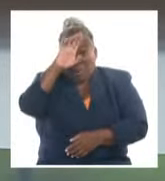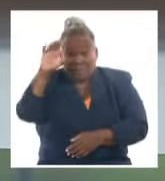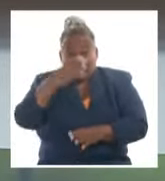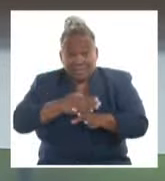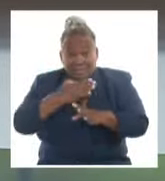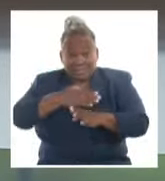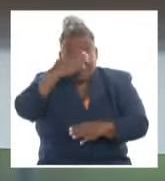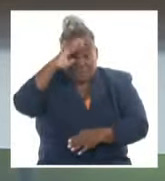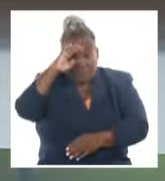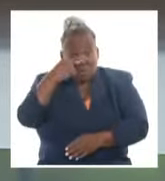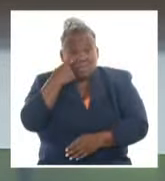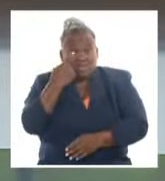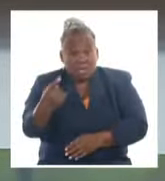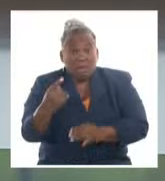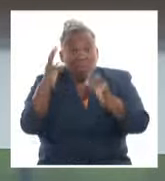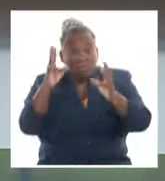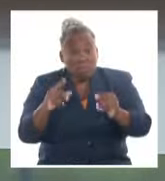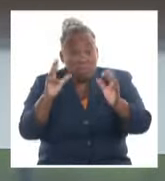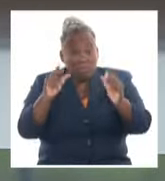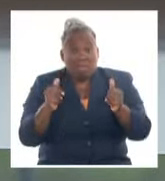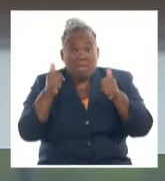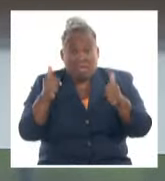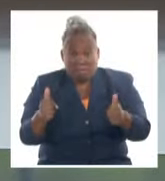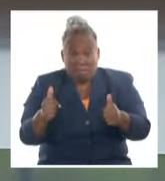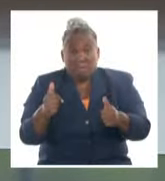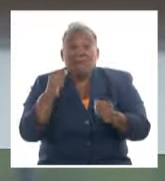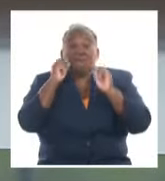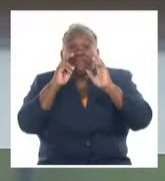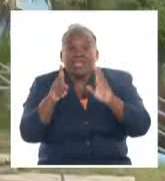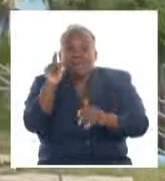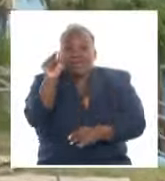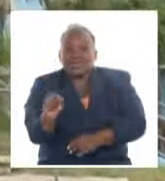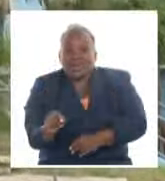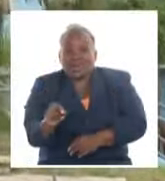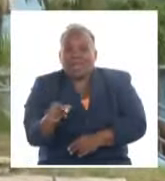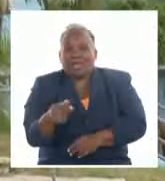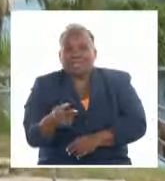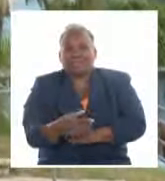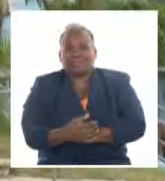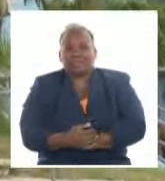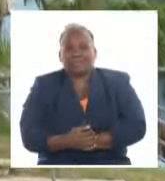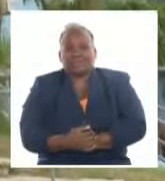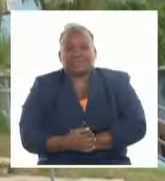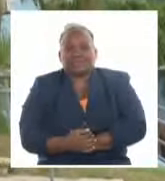muestran resultados e impactos en la calidad de vida de estos pacientes.